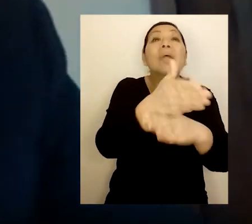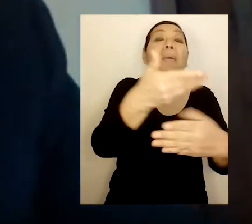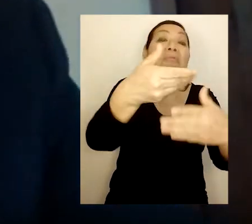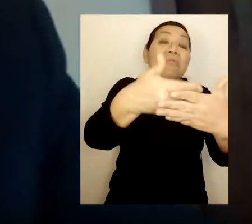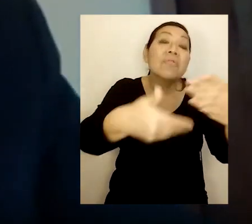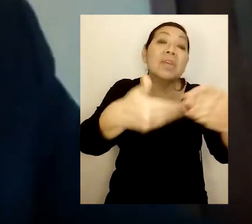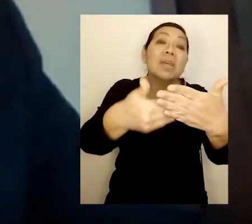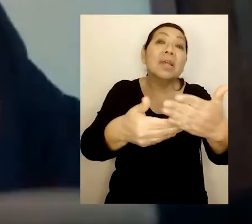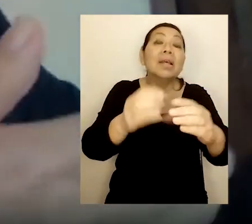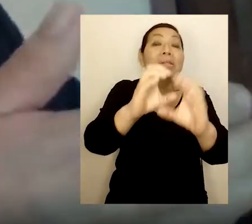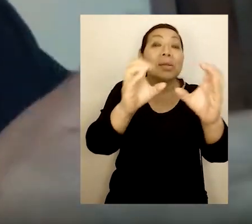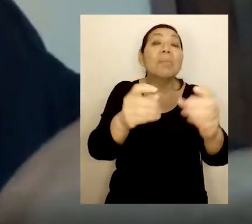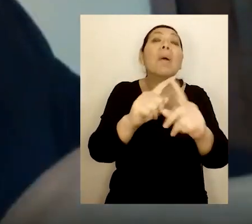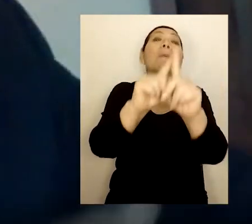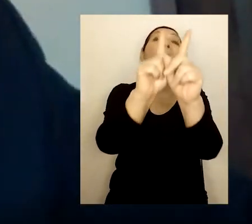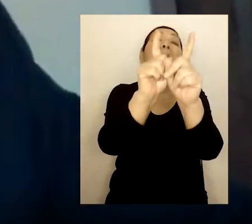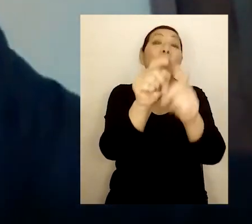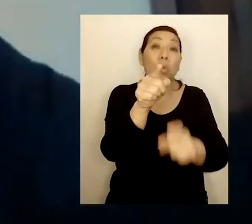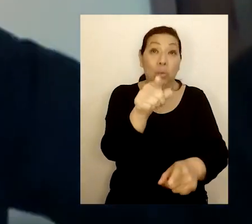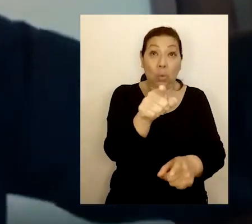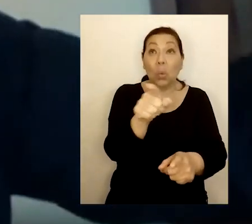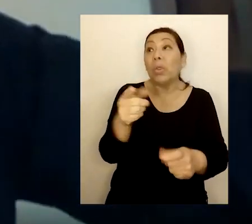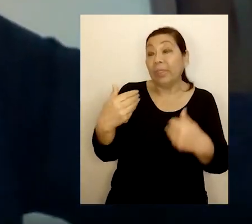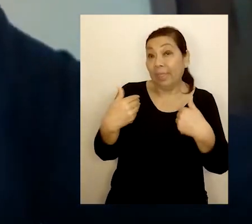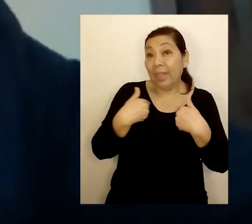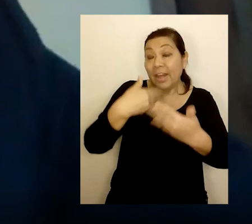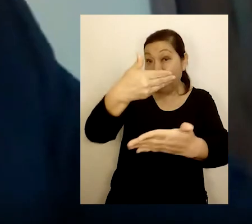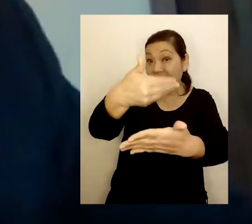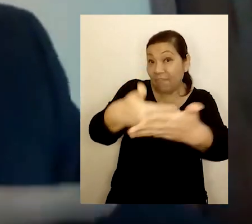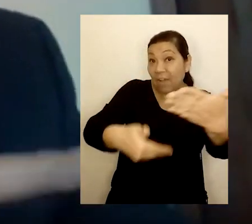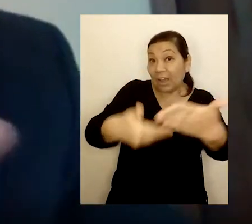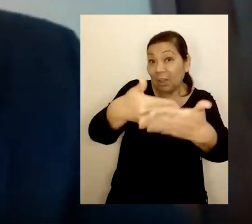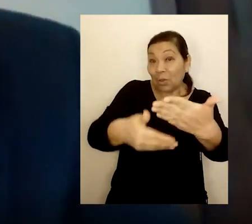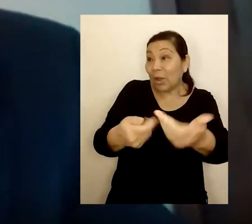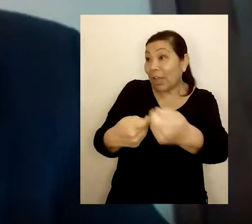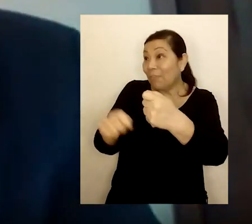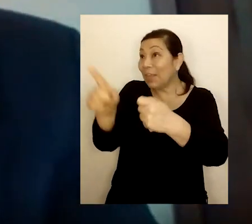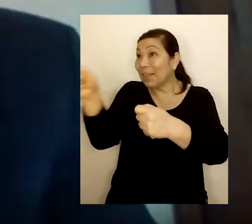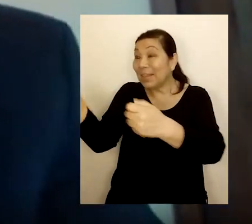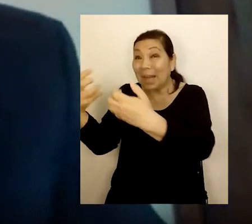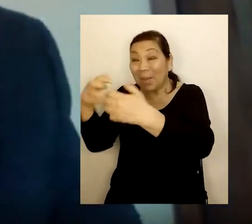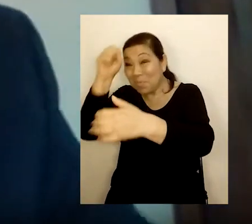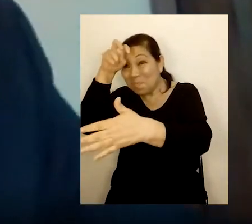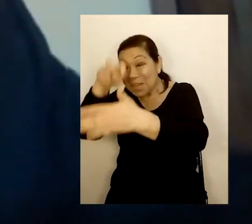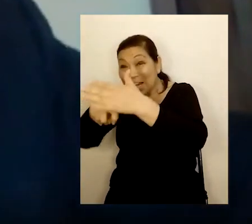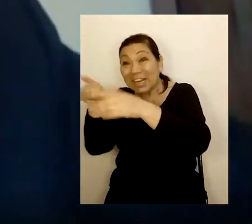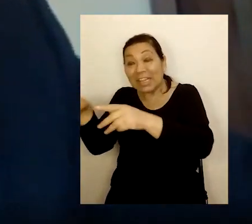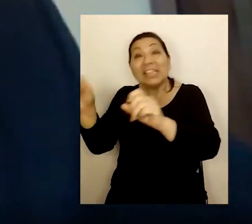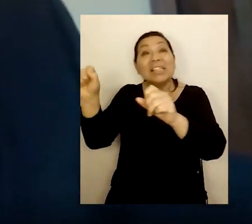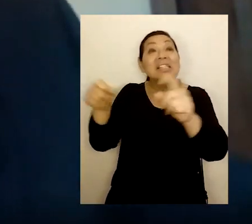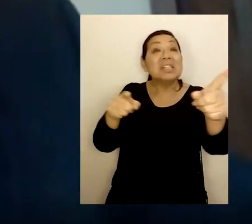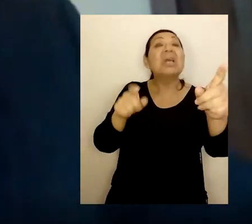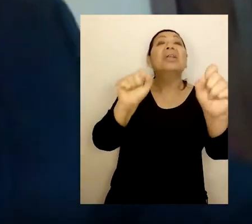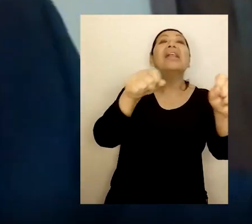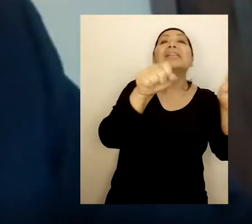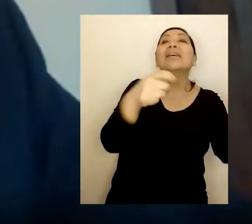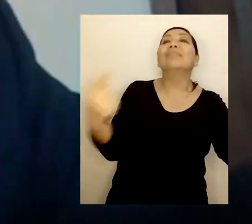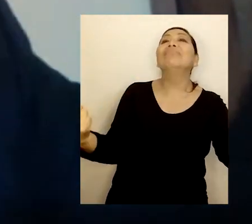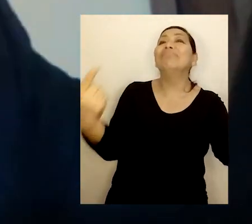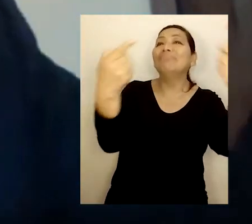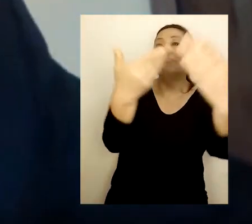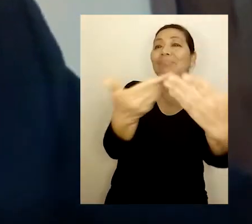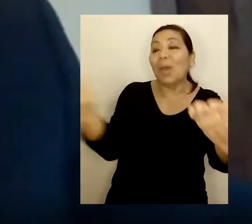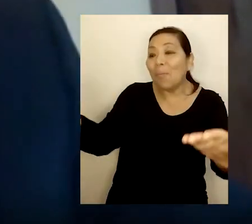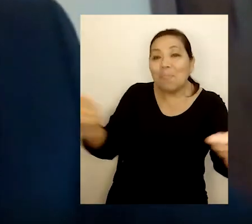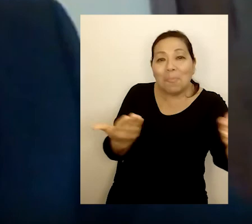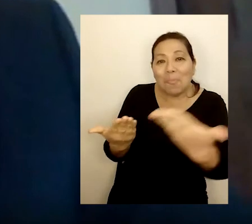fierro, ladrillo, cemento y le va a preguntar, ¿tú tienes las facturas que le vendiste a la empresa minera? Sí, las tengo.